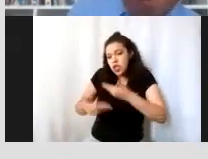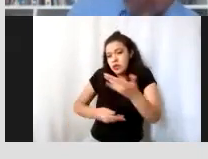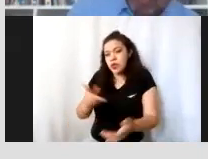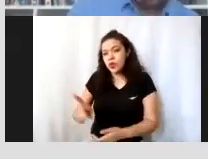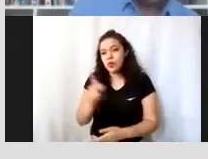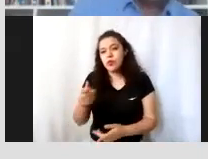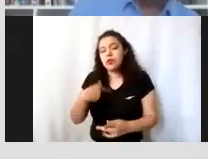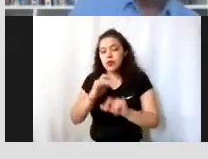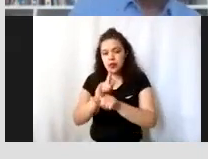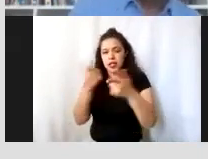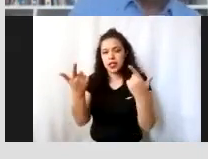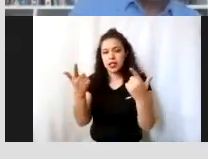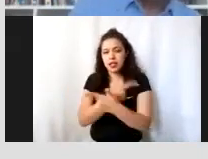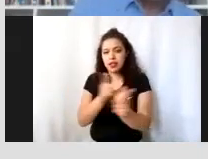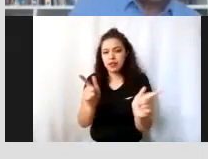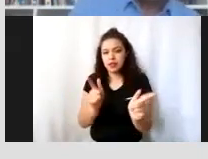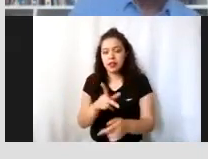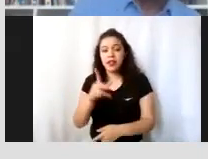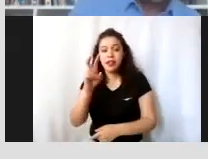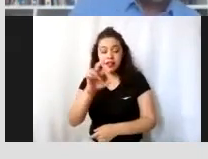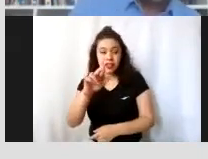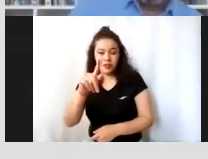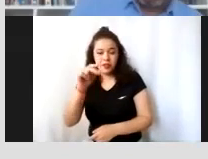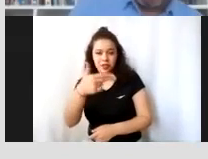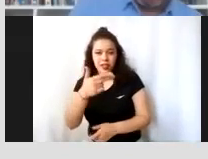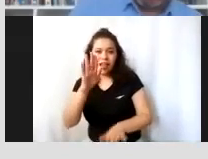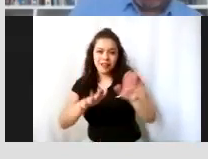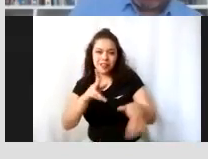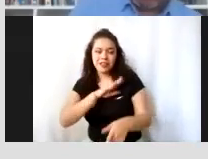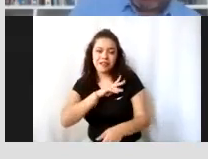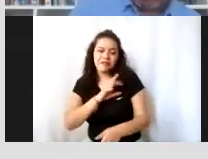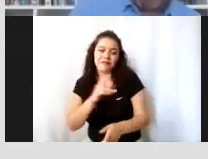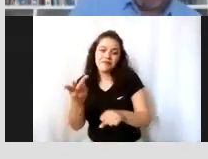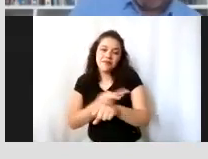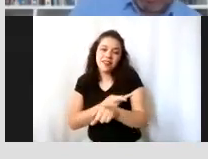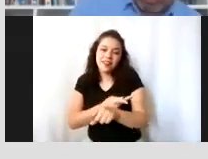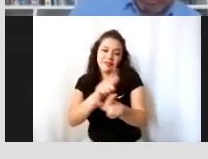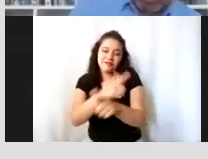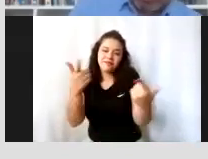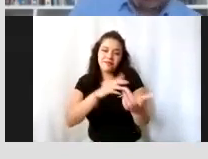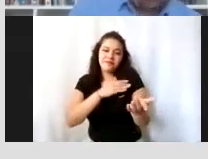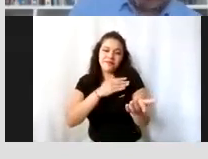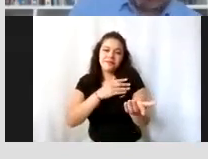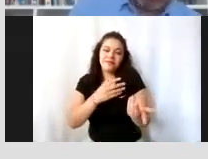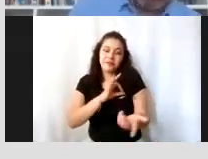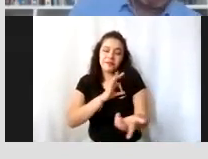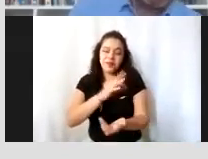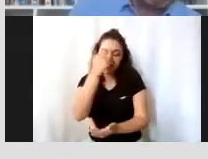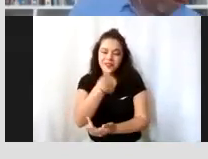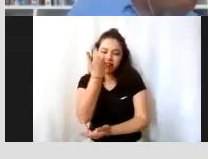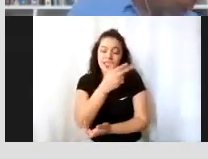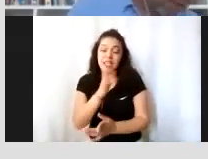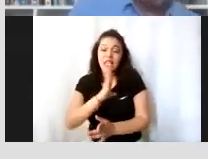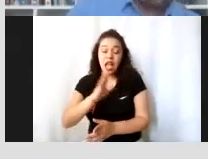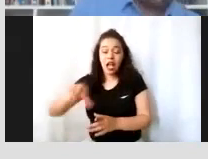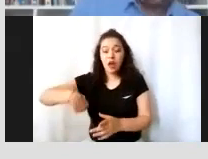público. ¿O no, Ruth? Eso nos pasa. Son públicos, gracias. Entonces ya lo tienen. Y ante cualquier duda,